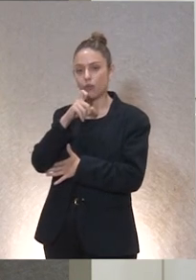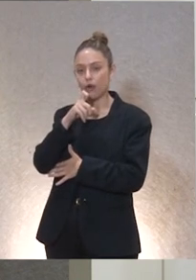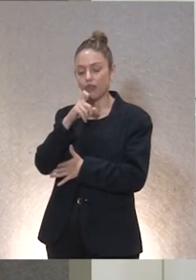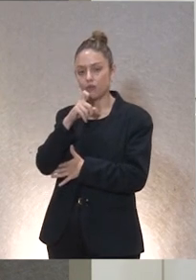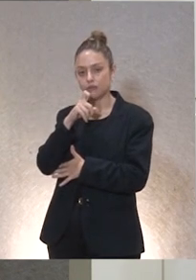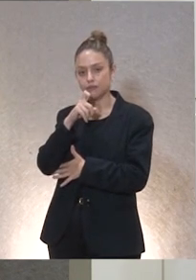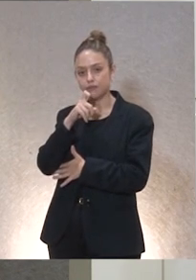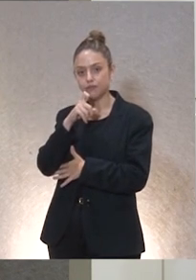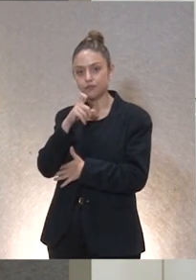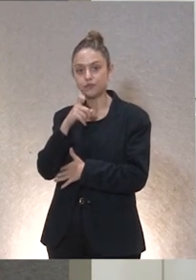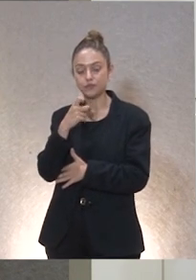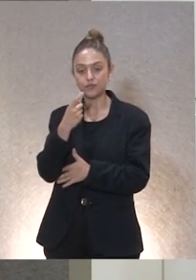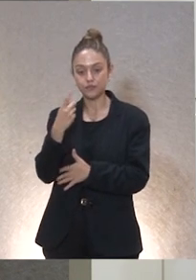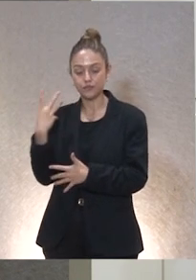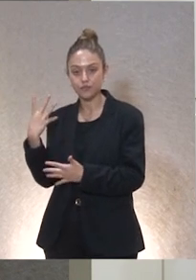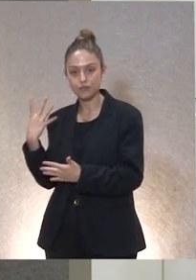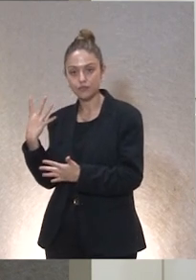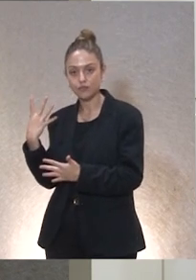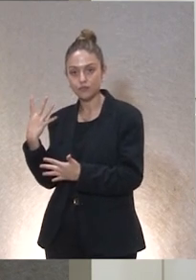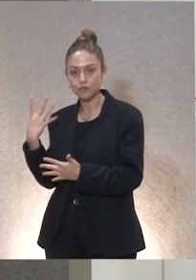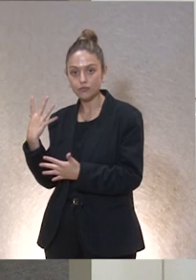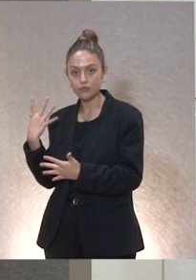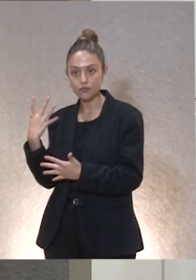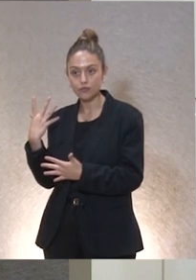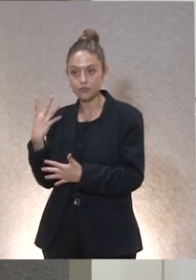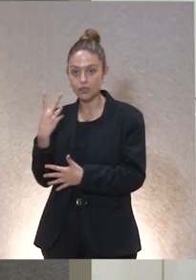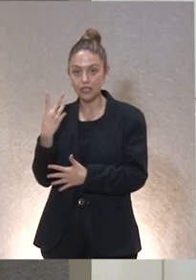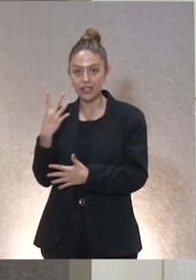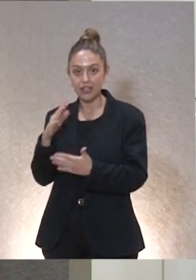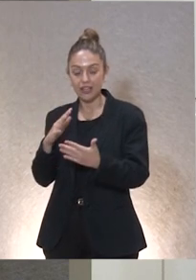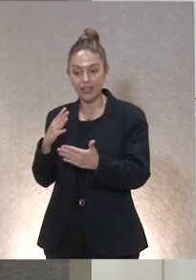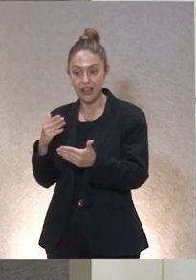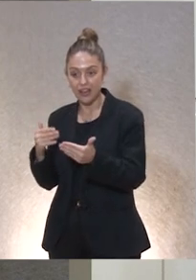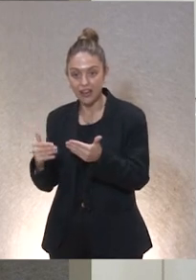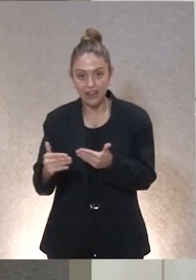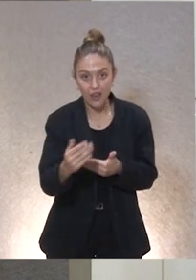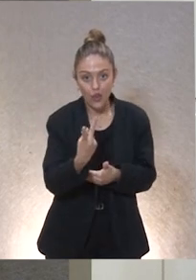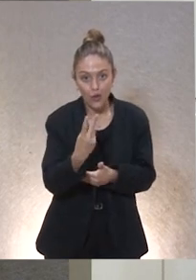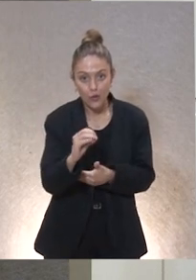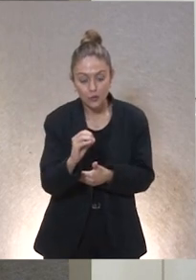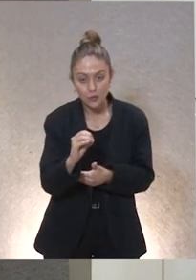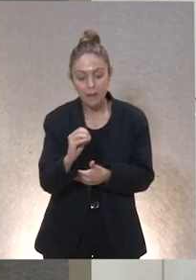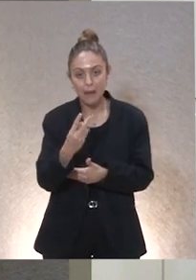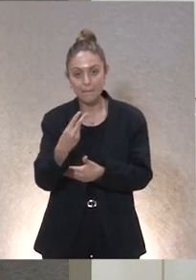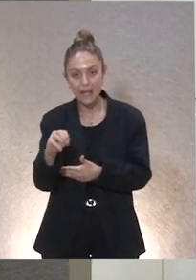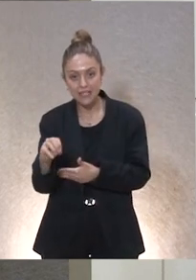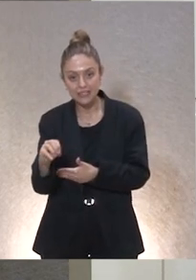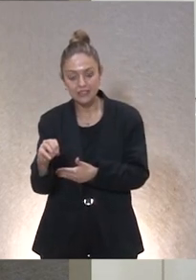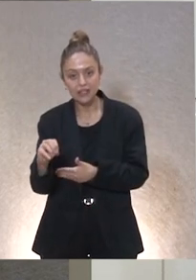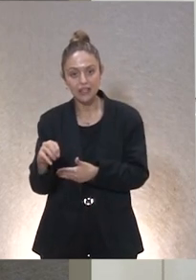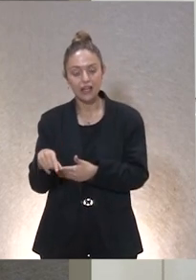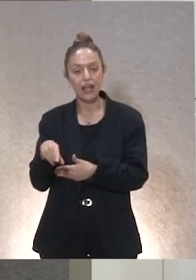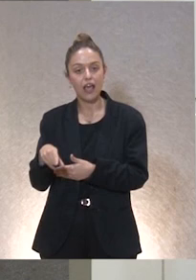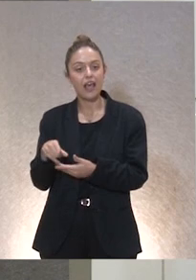de ese 2010 a a mismo el 2020 eh Qué cambios hemos